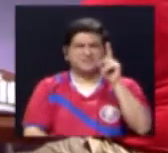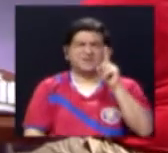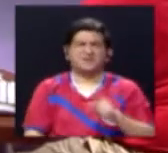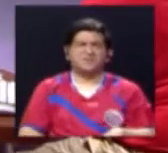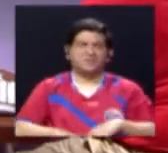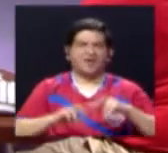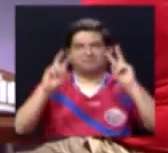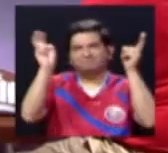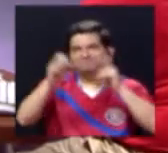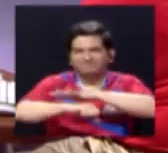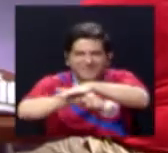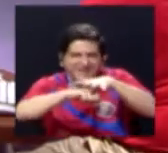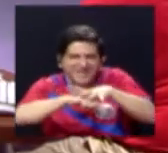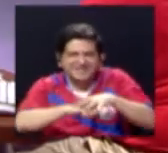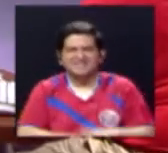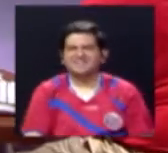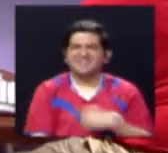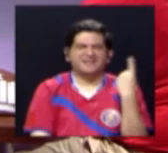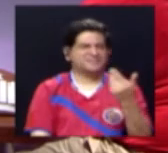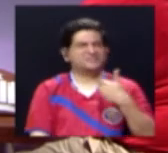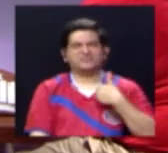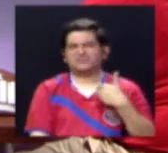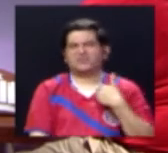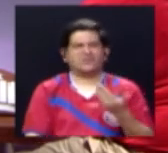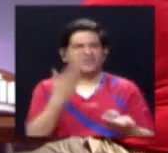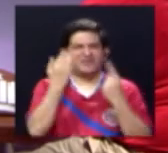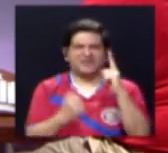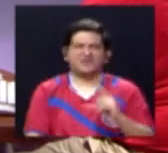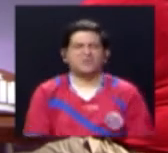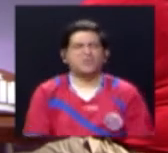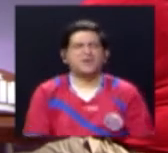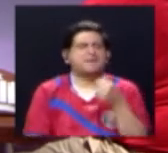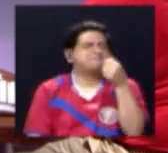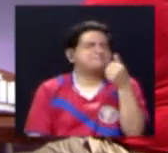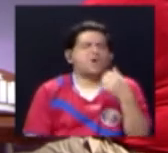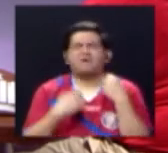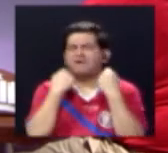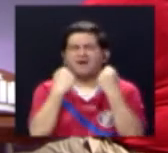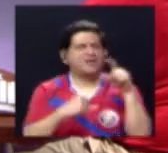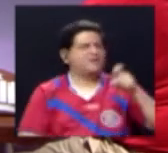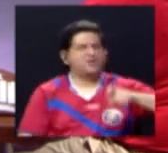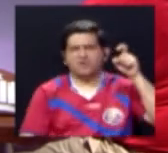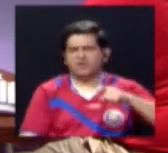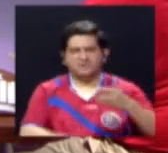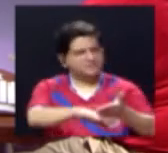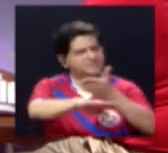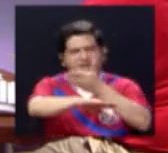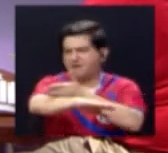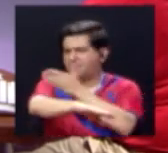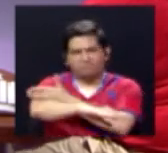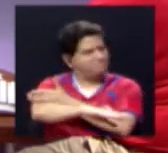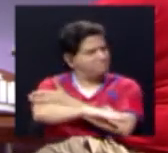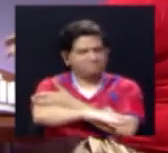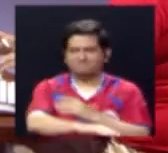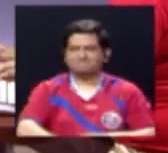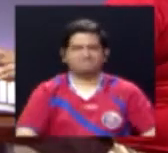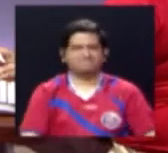isla el motor solamente tiene un caballo de fuerza y no lo que necesita para avanzar